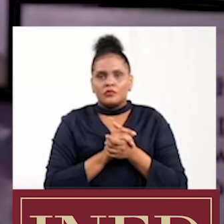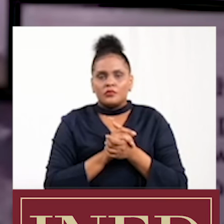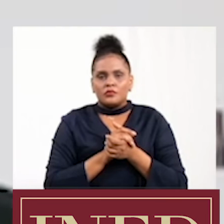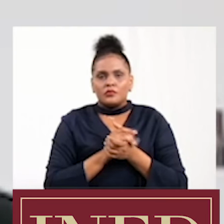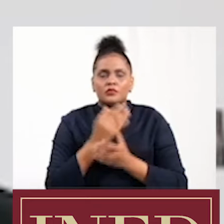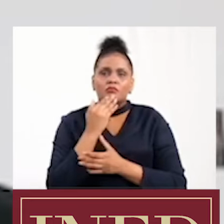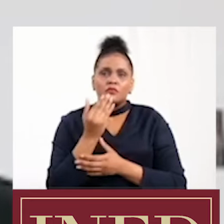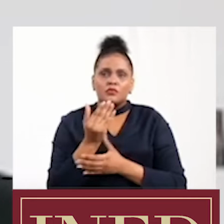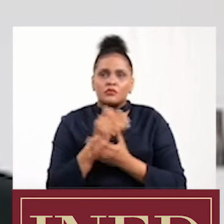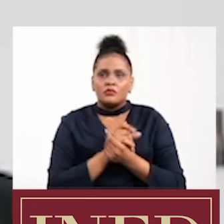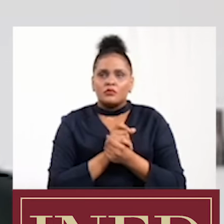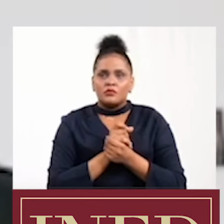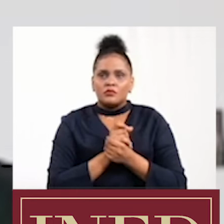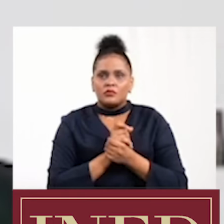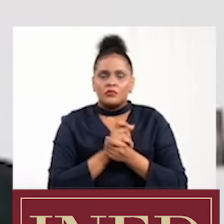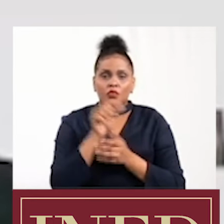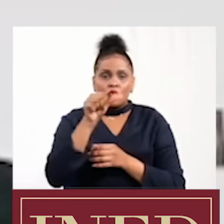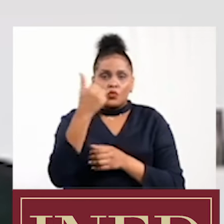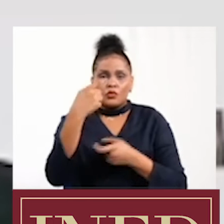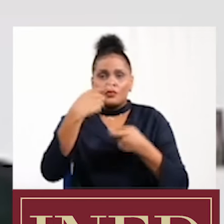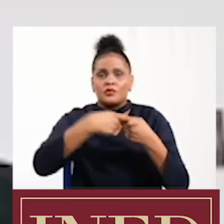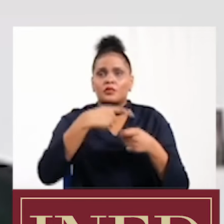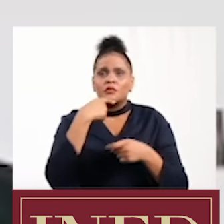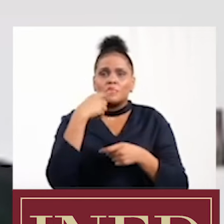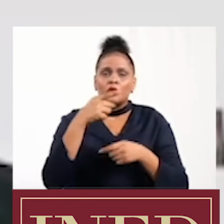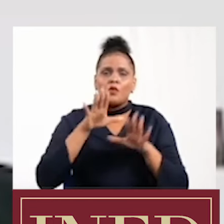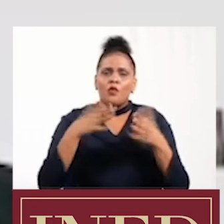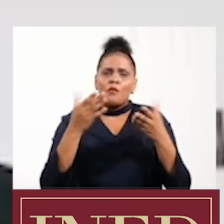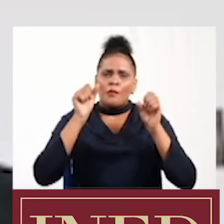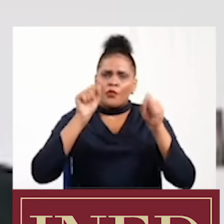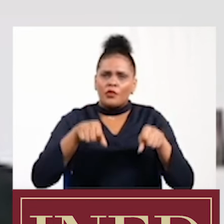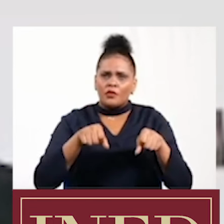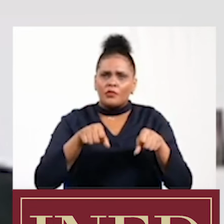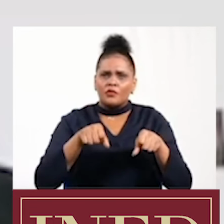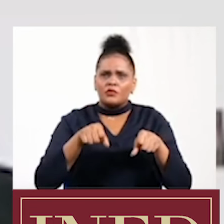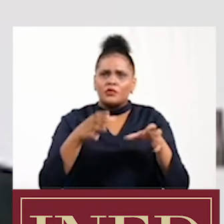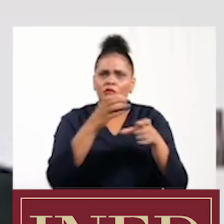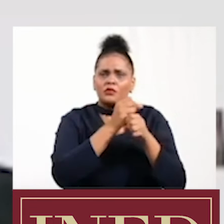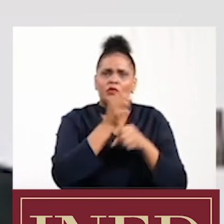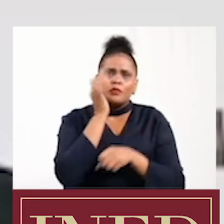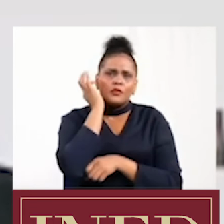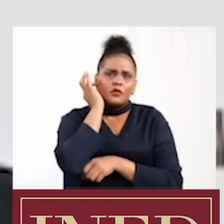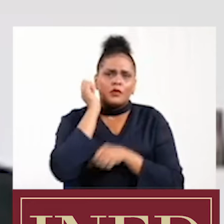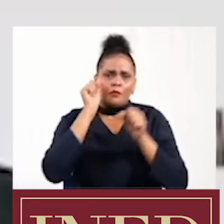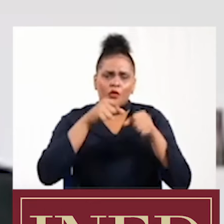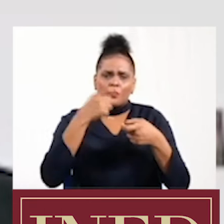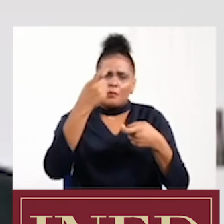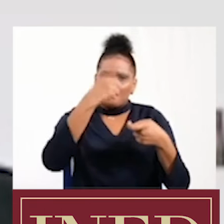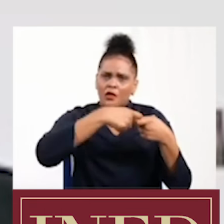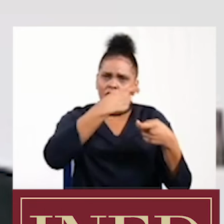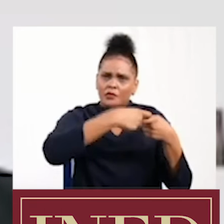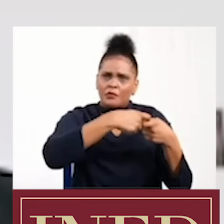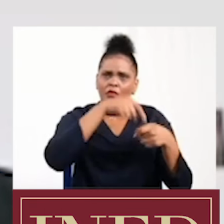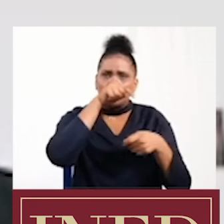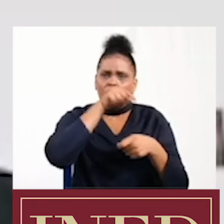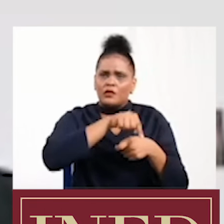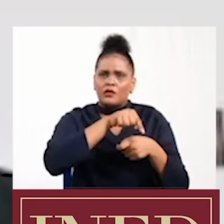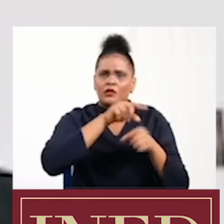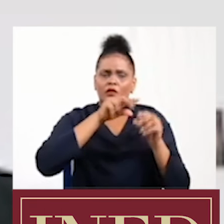muchas gracias linda lo otra participante dice cómo podemos motivar a las mujeres a que participen activamente